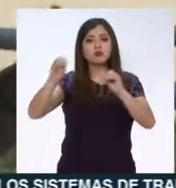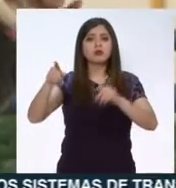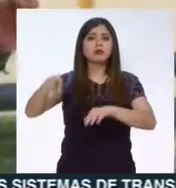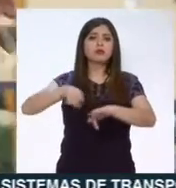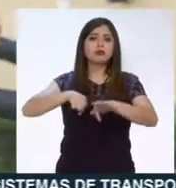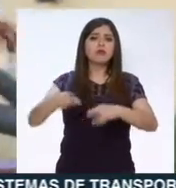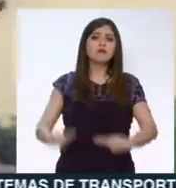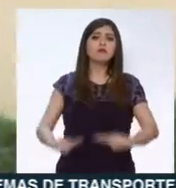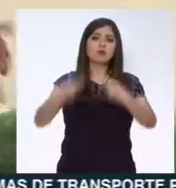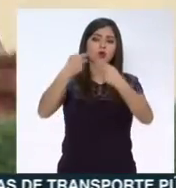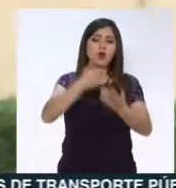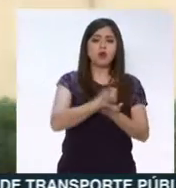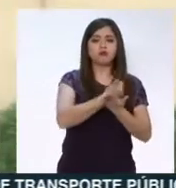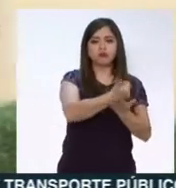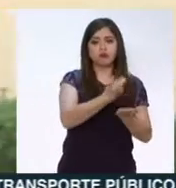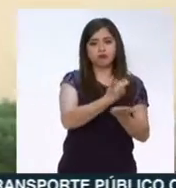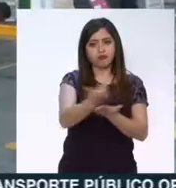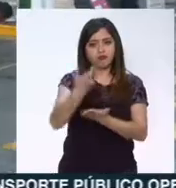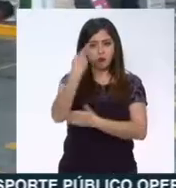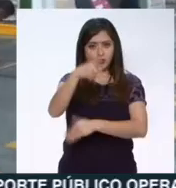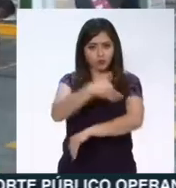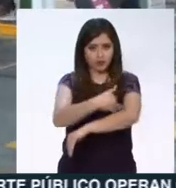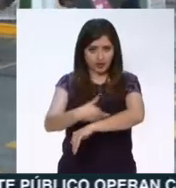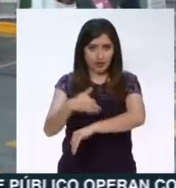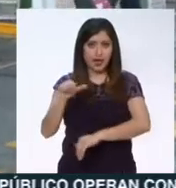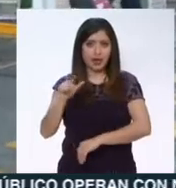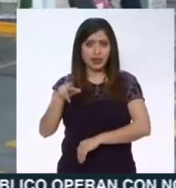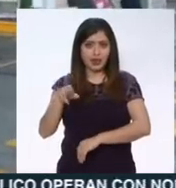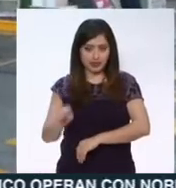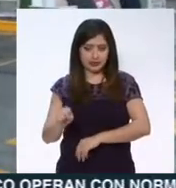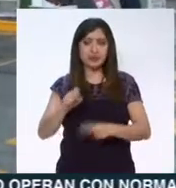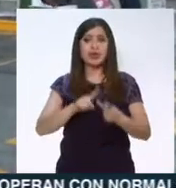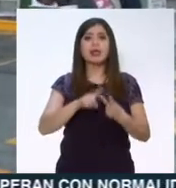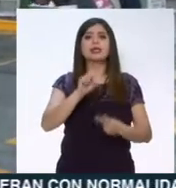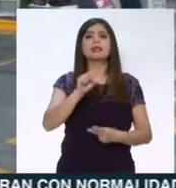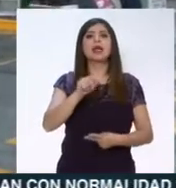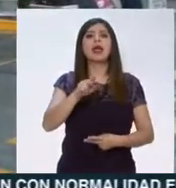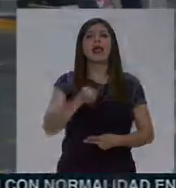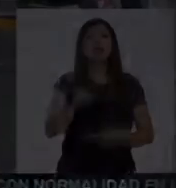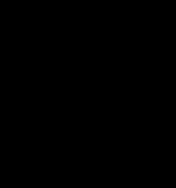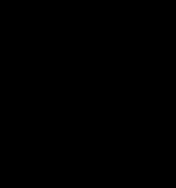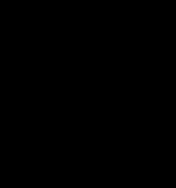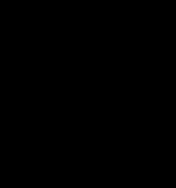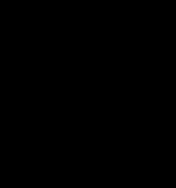familias. En las imágenes, Andrés Brito, Saray Mariscal, 21 Noticias.